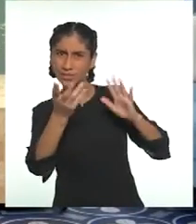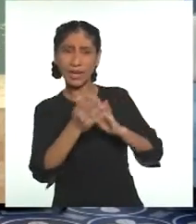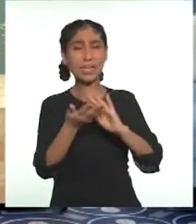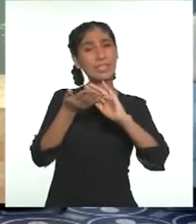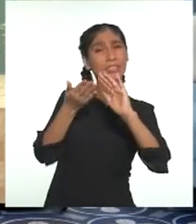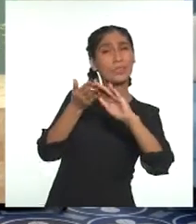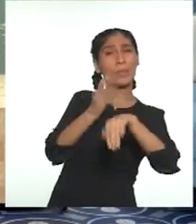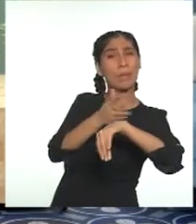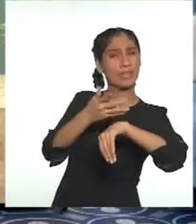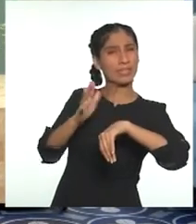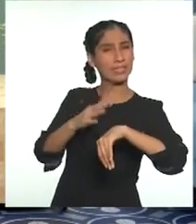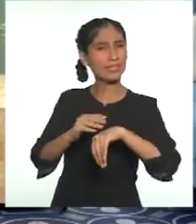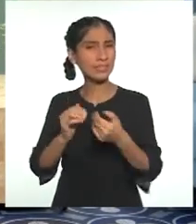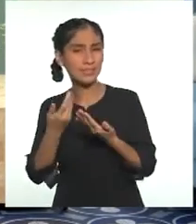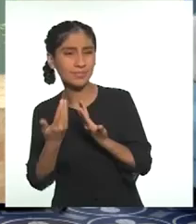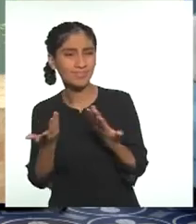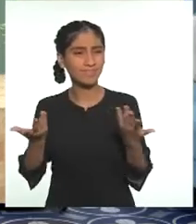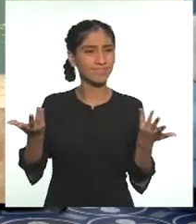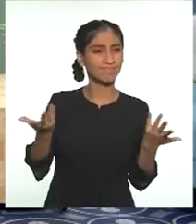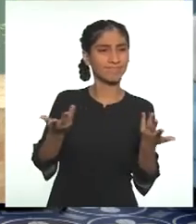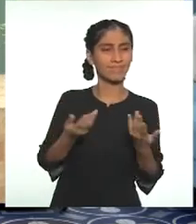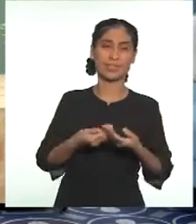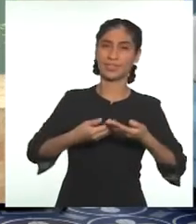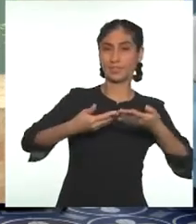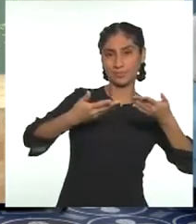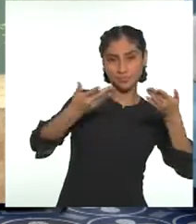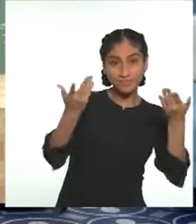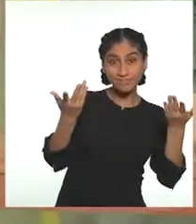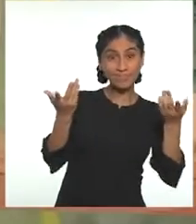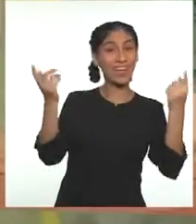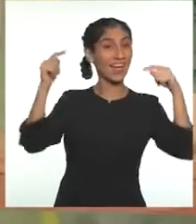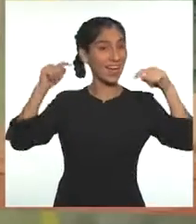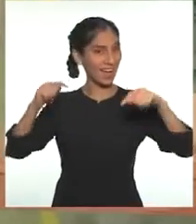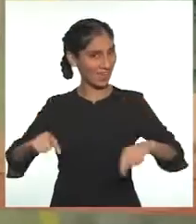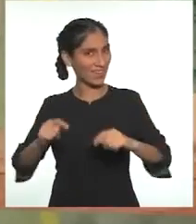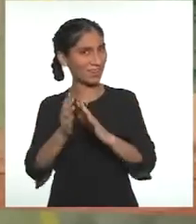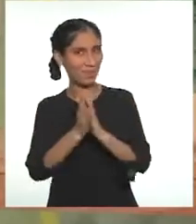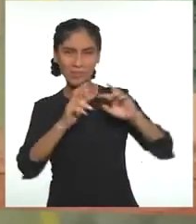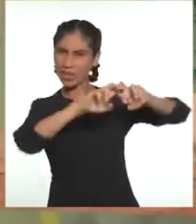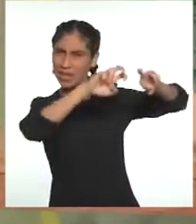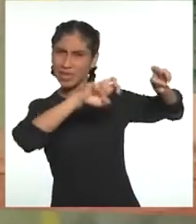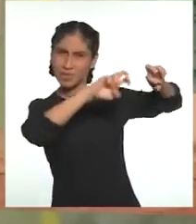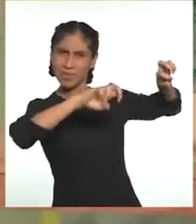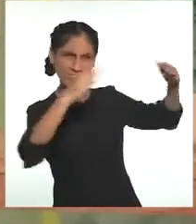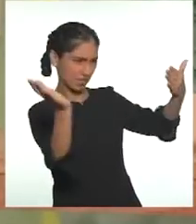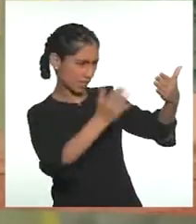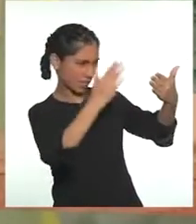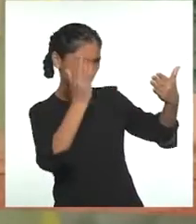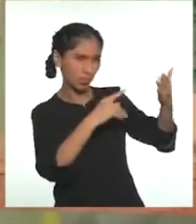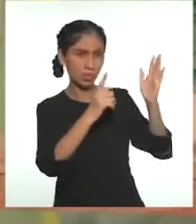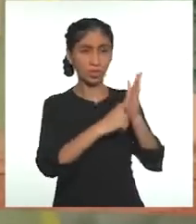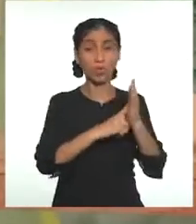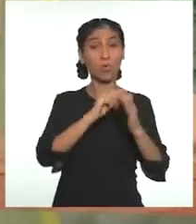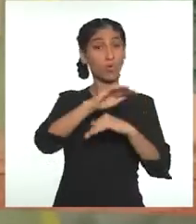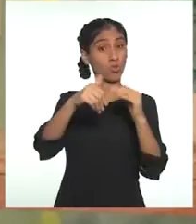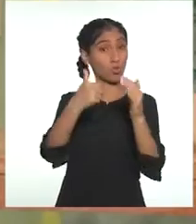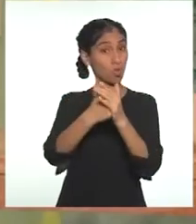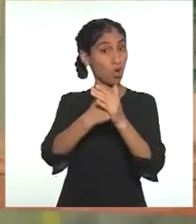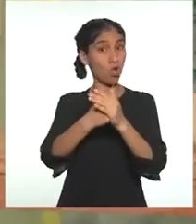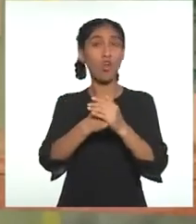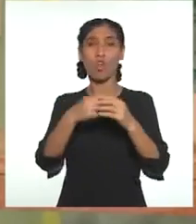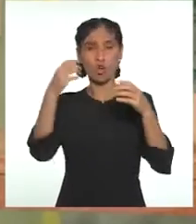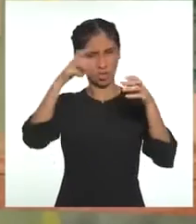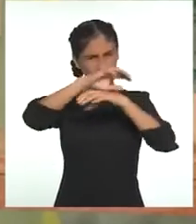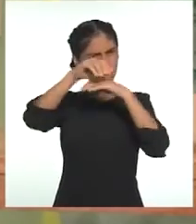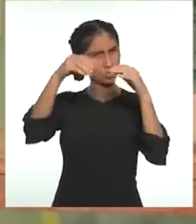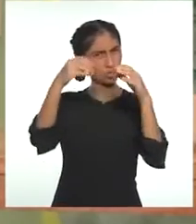salgo. Disculpen la demora, chicas y chicos. Bueno, ahora vamos a investigar sobre cómo los gobiernos y